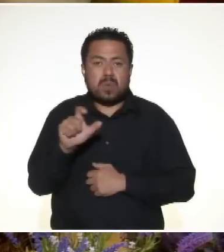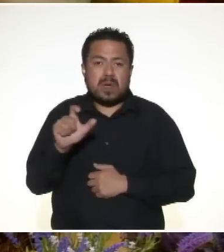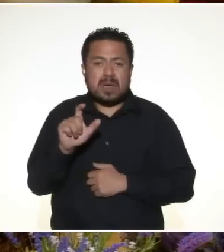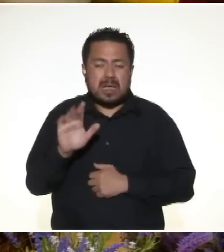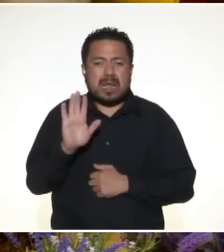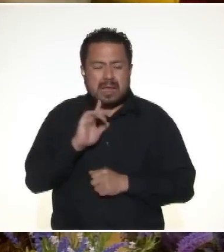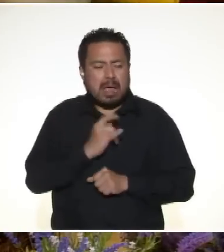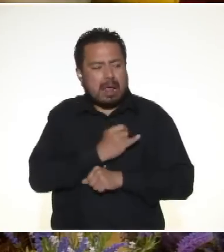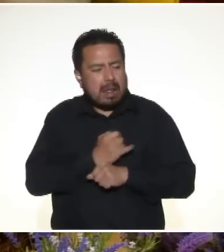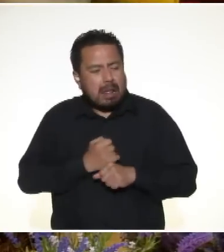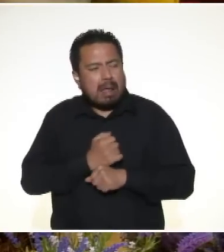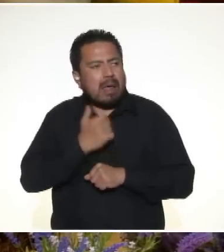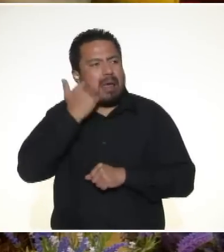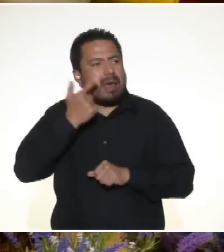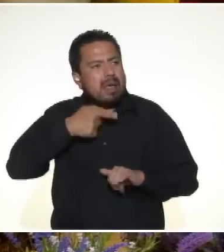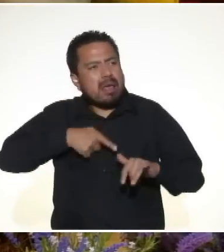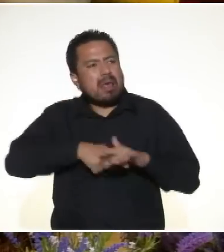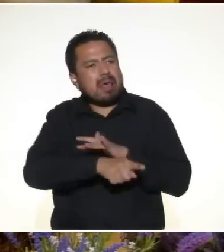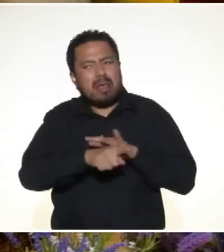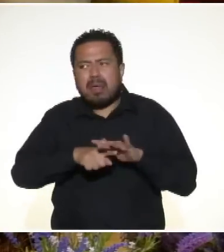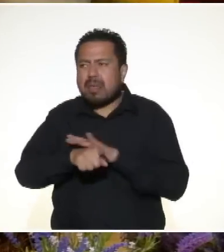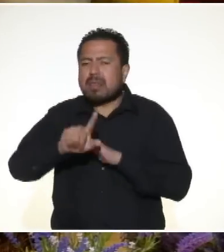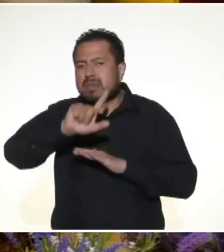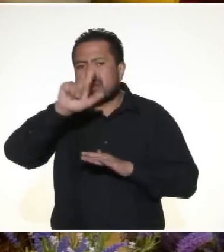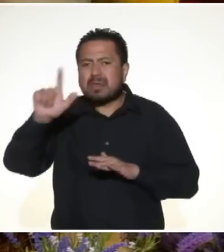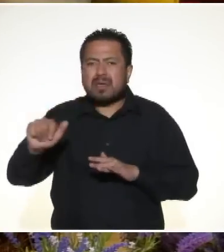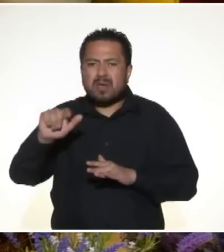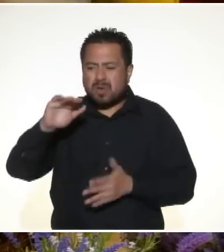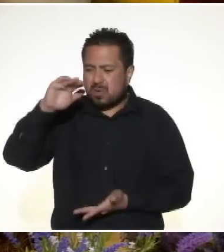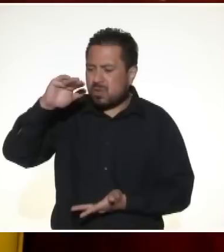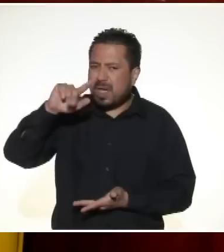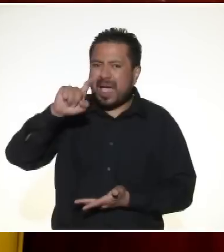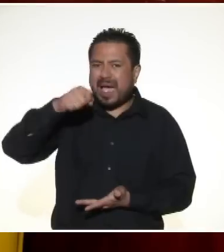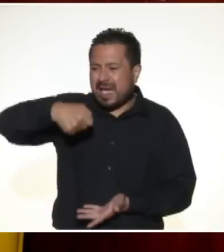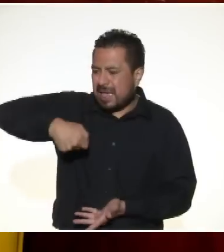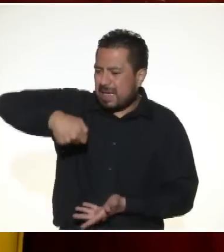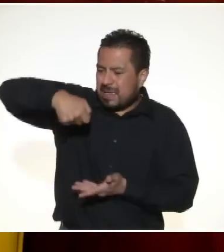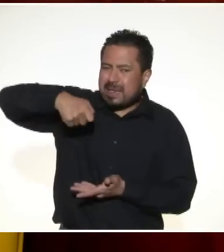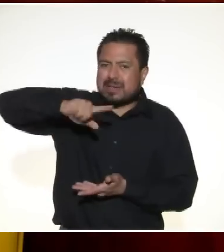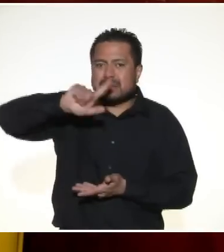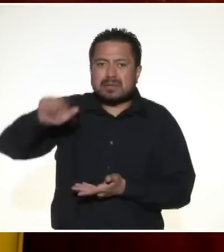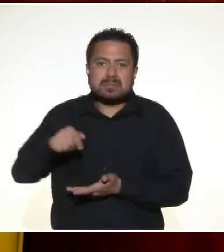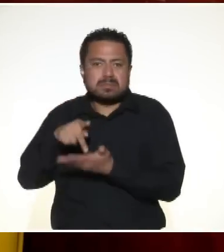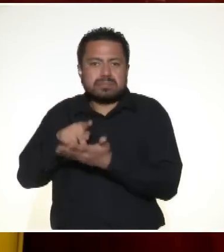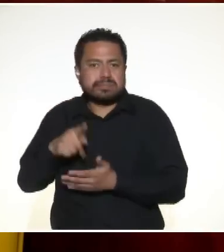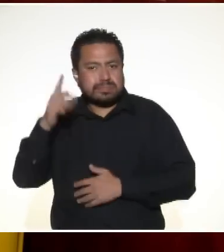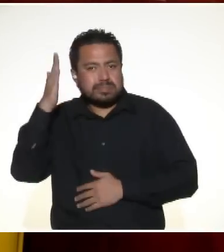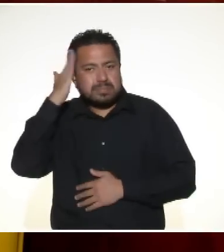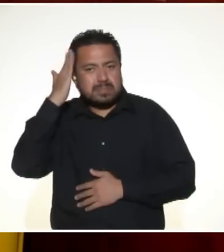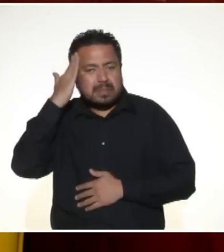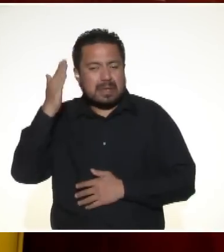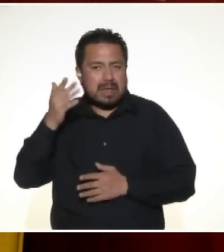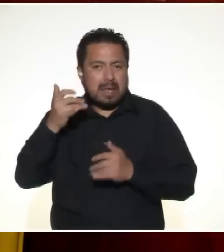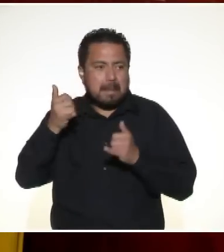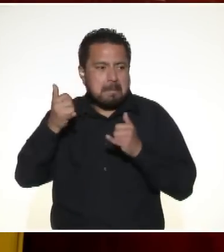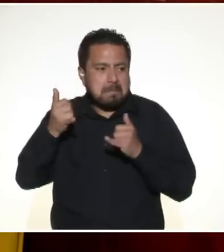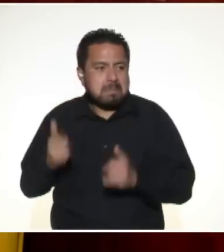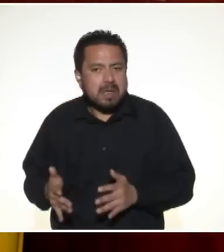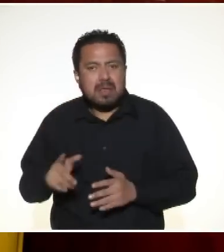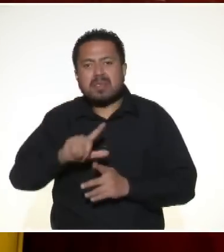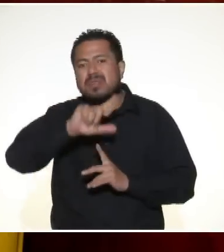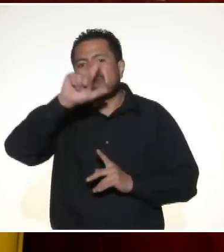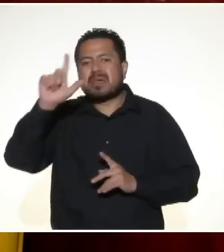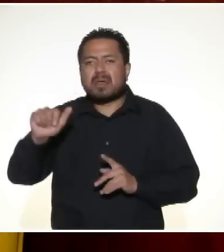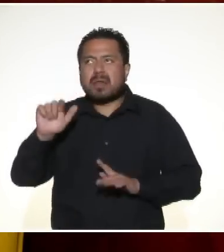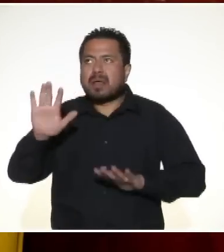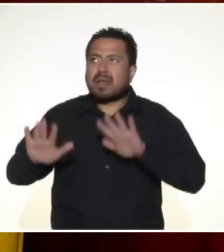de explorar, como les decía, se vuelcan sobre una cubeta con agua y el peso de la cabeza les gana a los niños y entonces se van